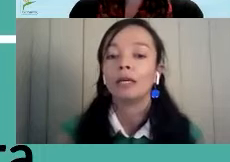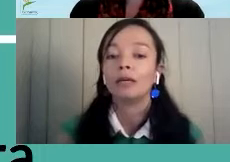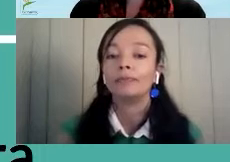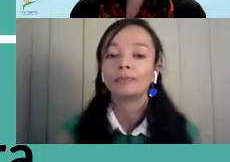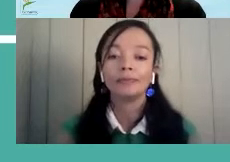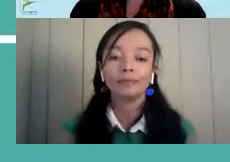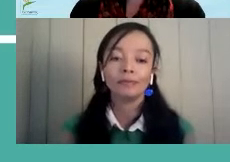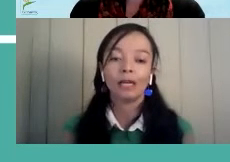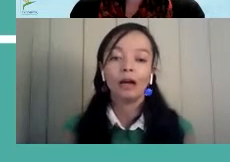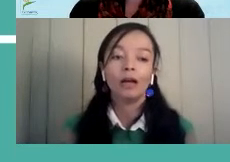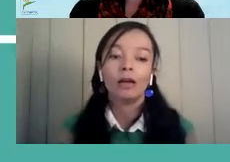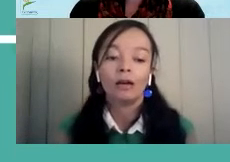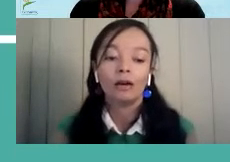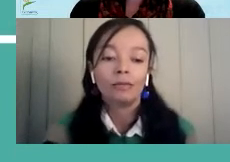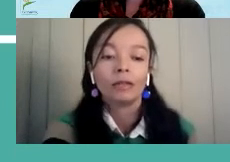comida.